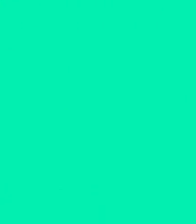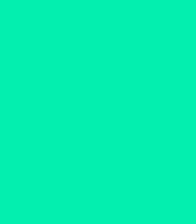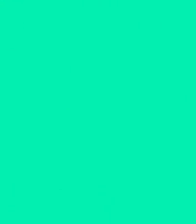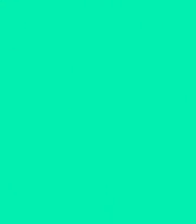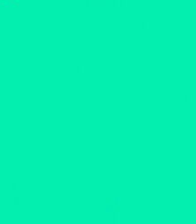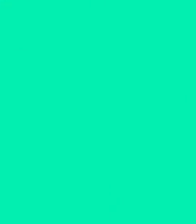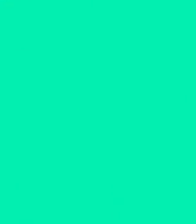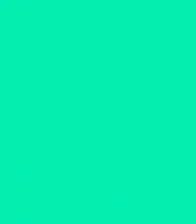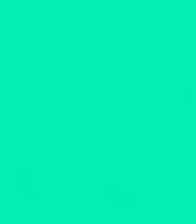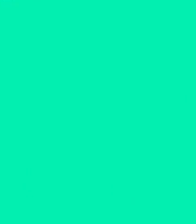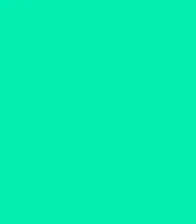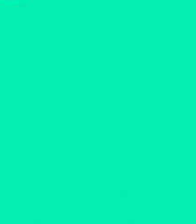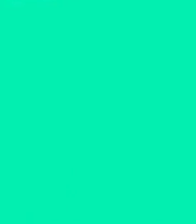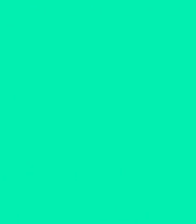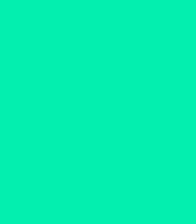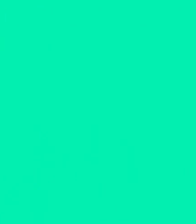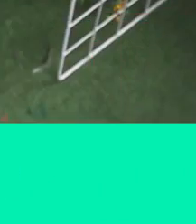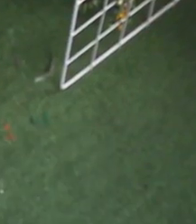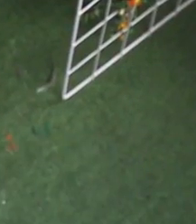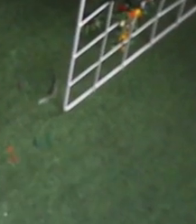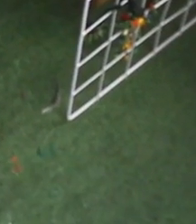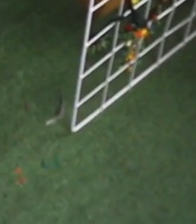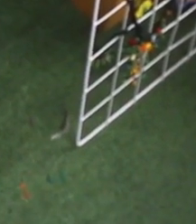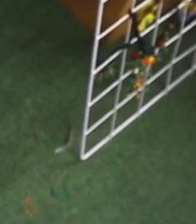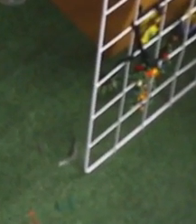hecho en México.